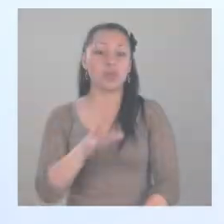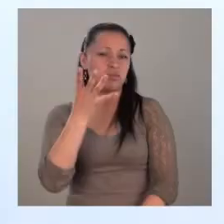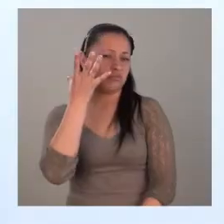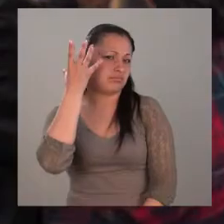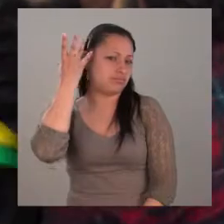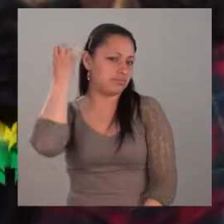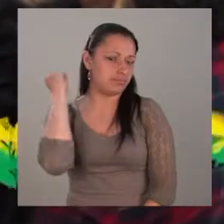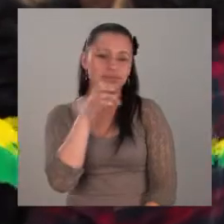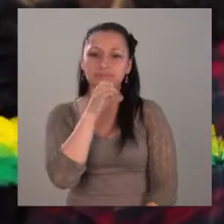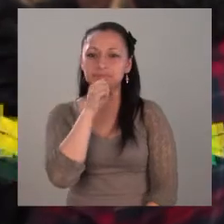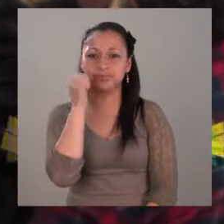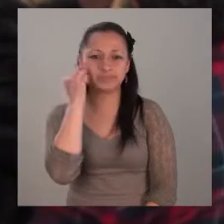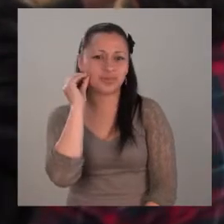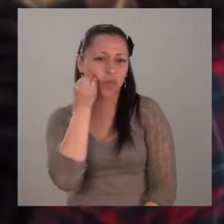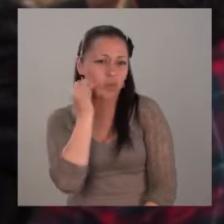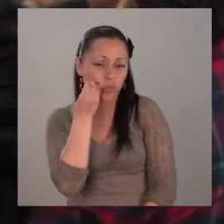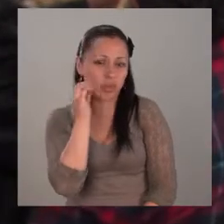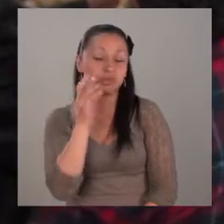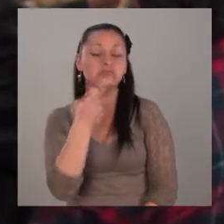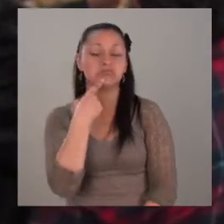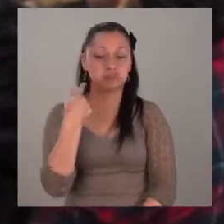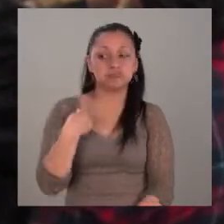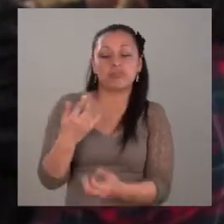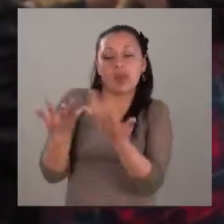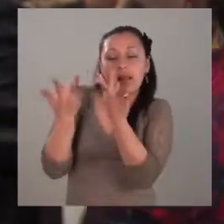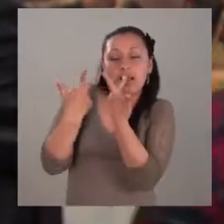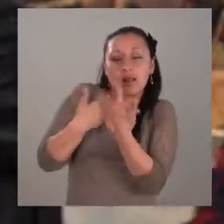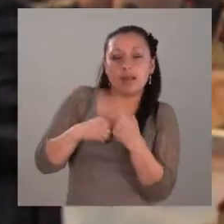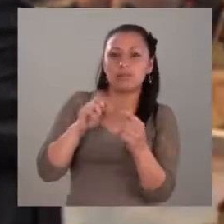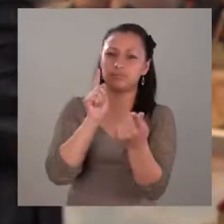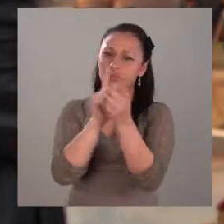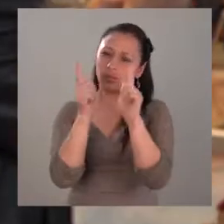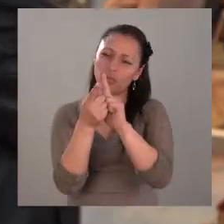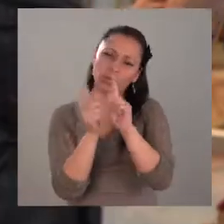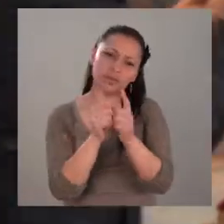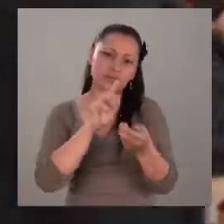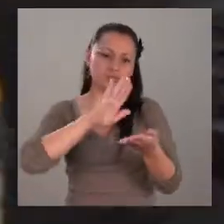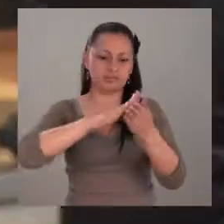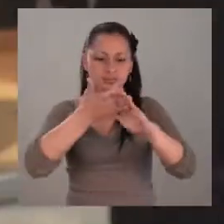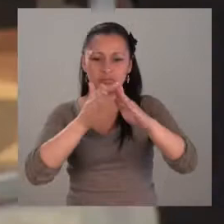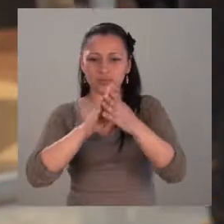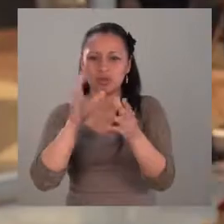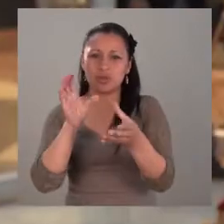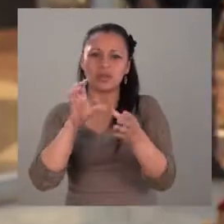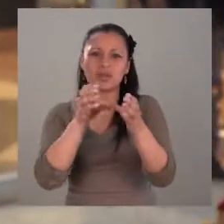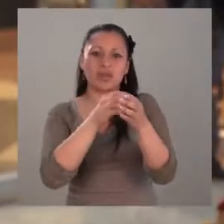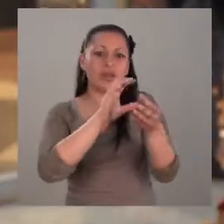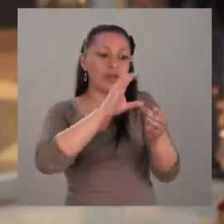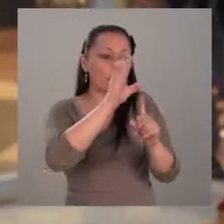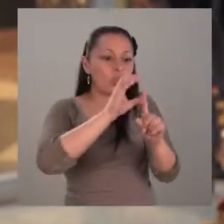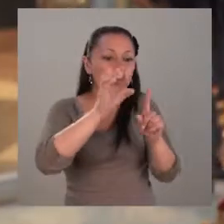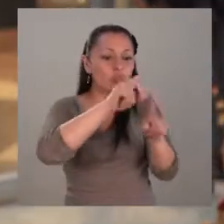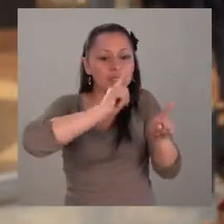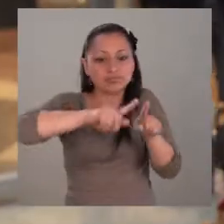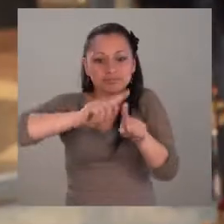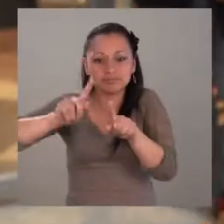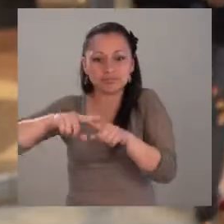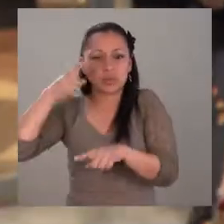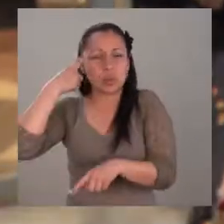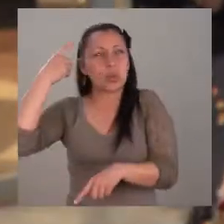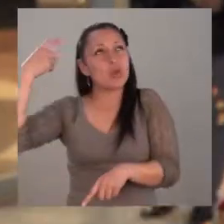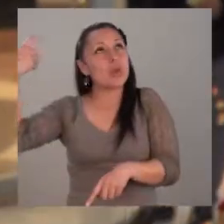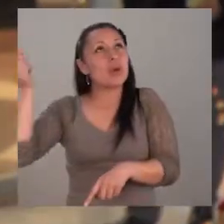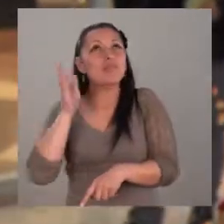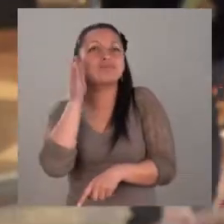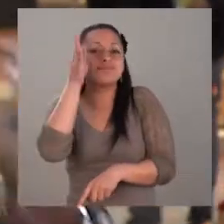Nos decían nuestros abuelos en diferentes tradiciones que es un encuentro entre culturas que se había soñado antes, ¿no? Que